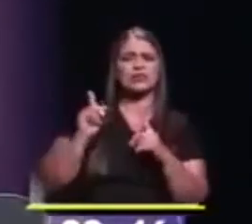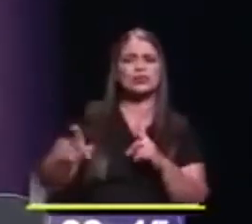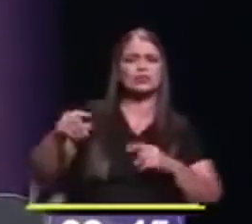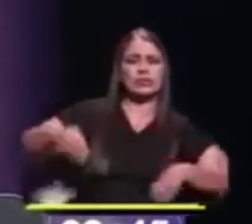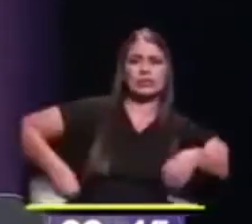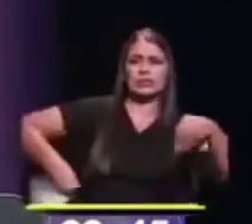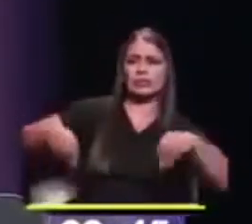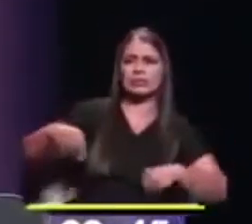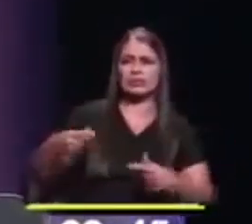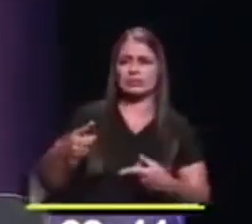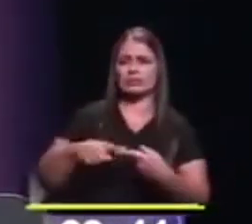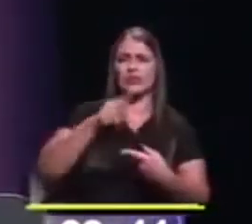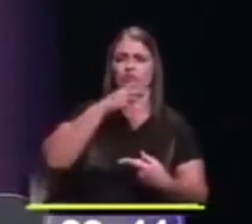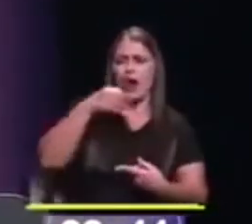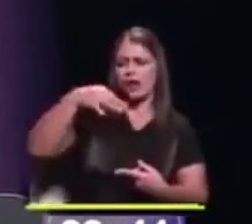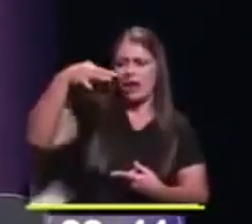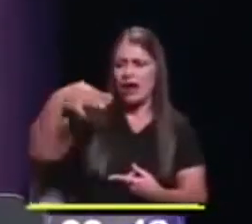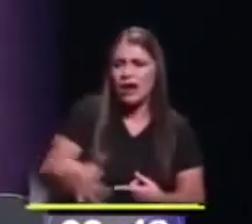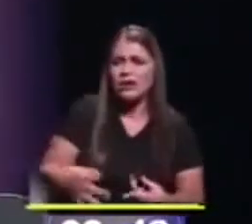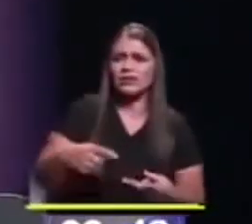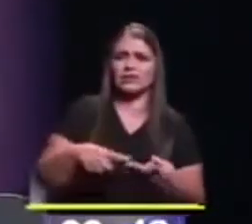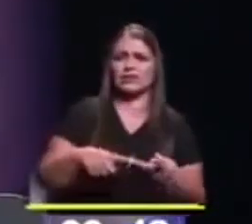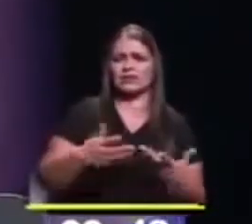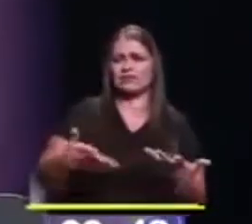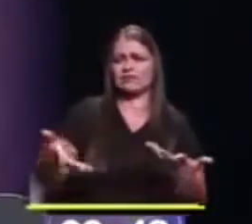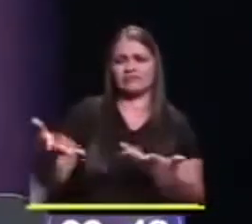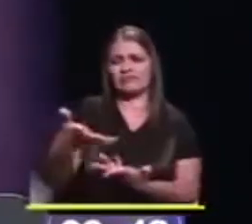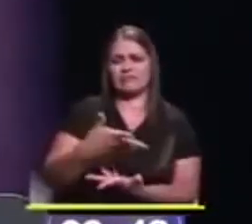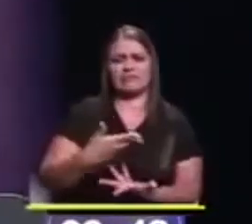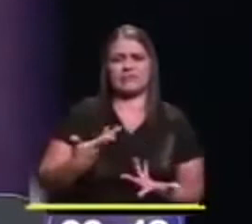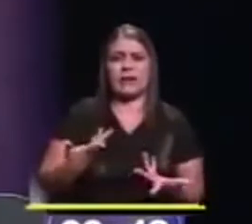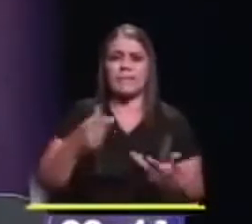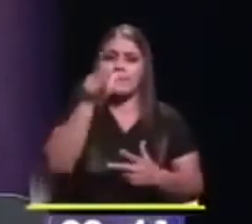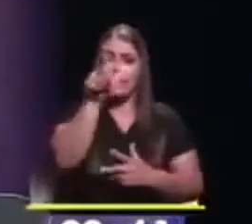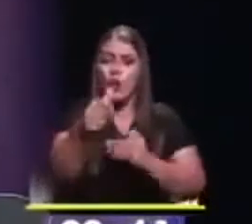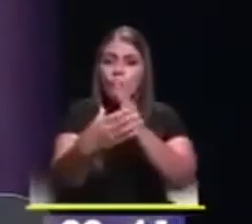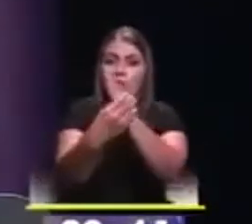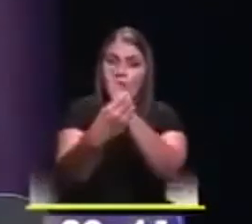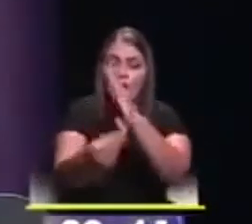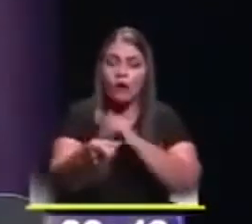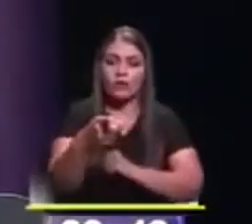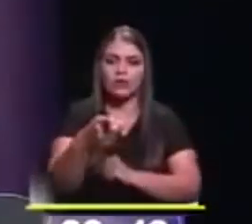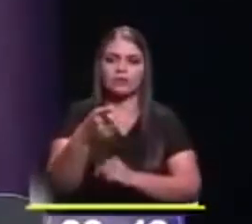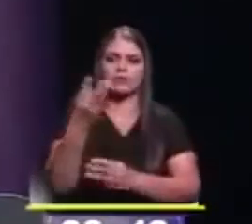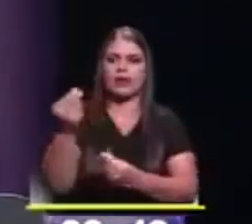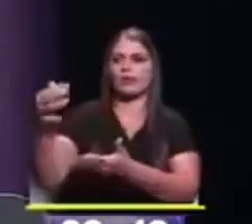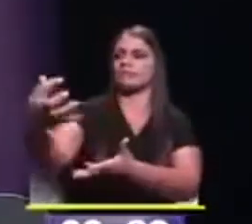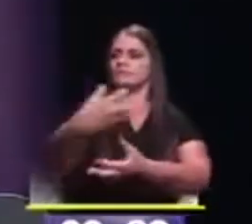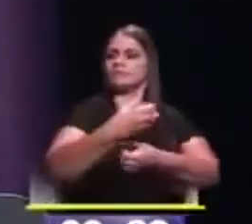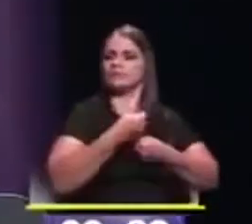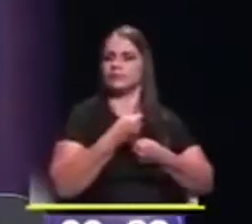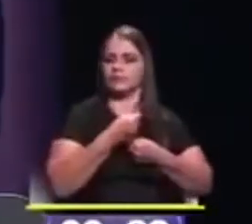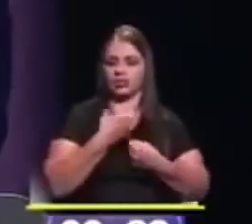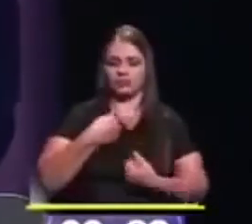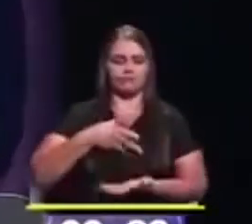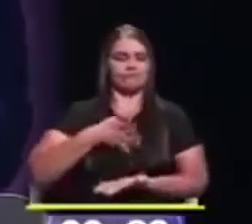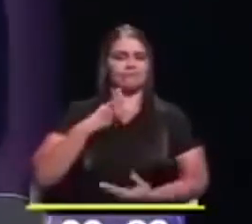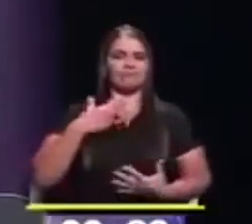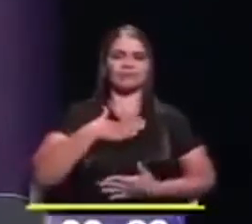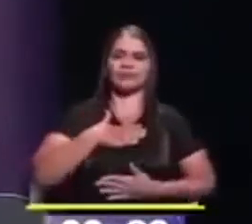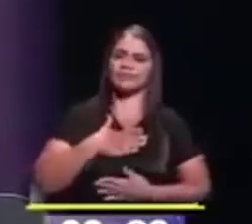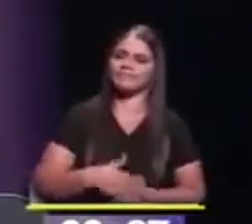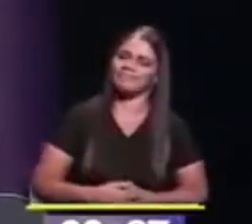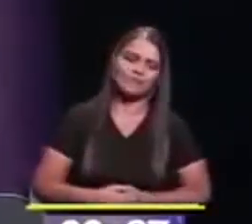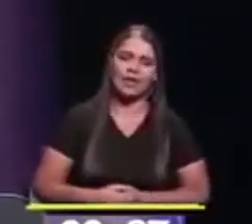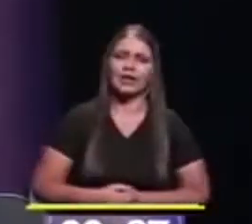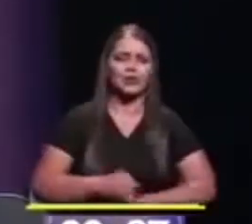la ética y que se queda con los recursos de los más humildes, que son siempre los que pagan la cuenta, en los bolsillos de los corruptos. Ya